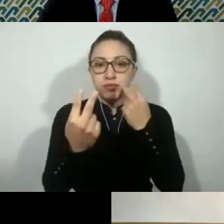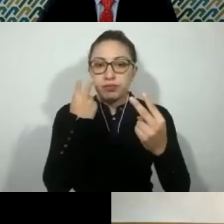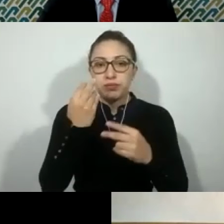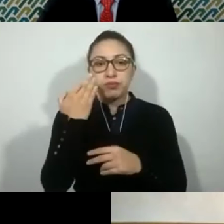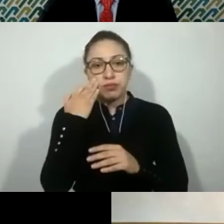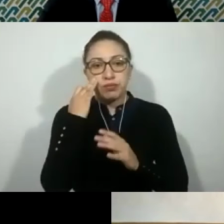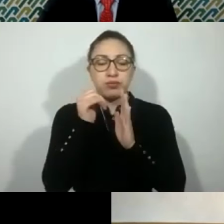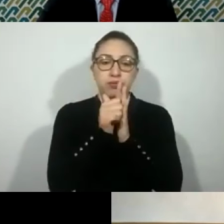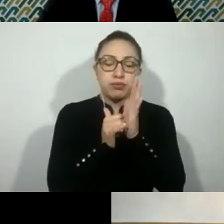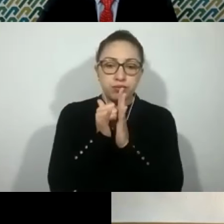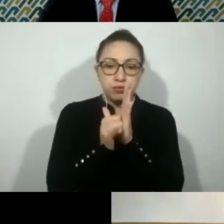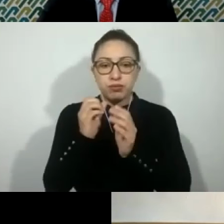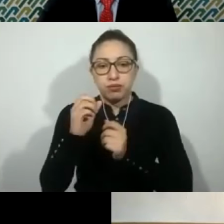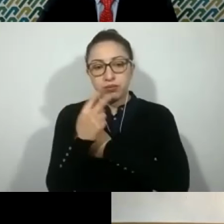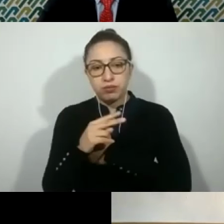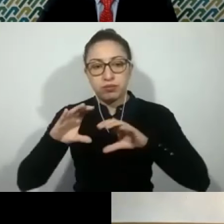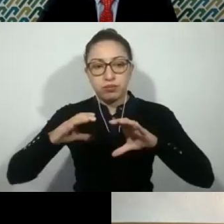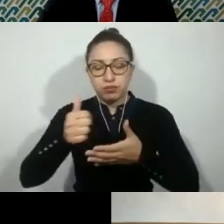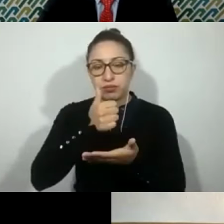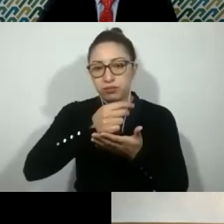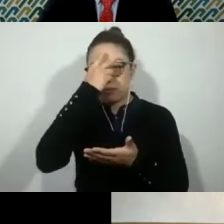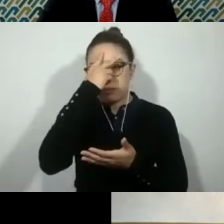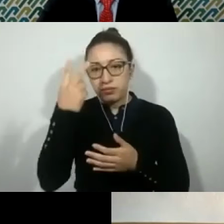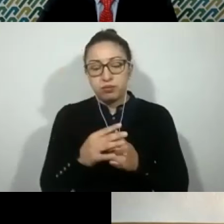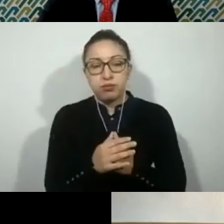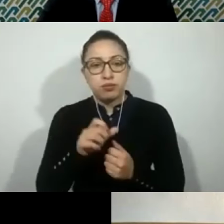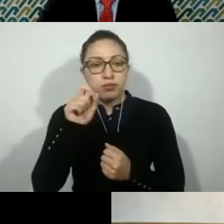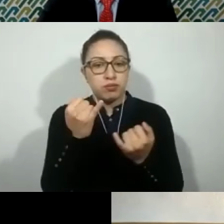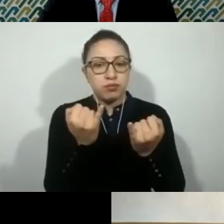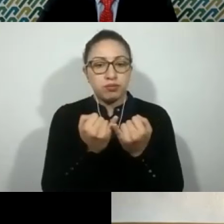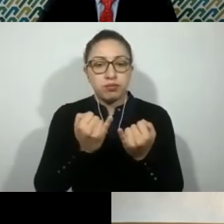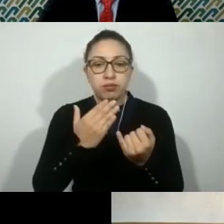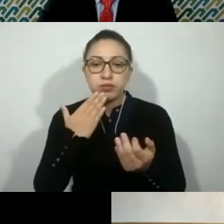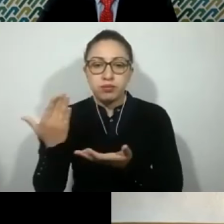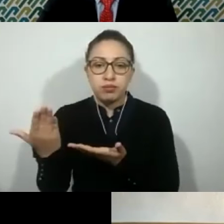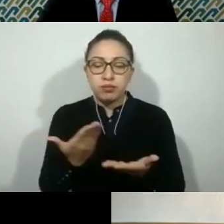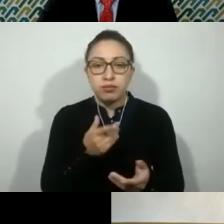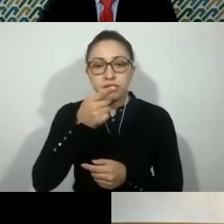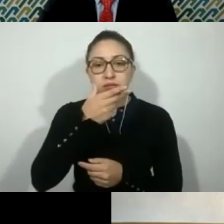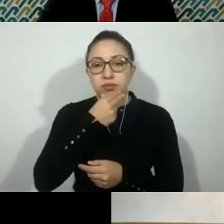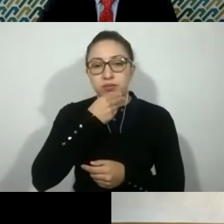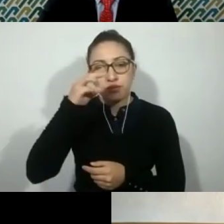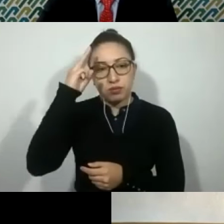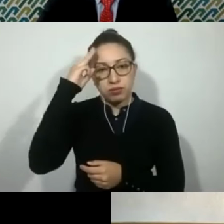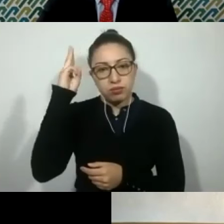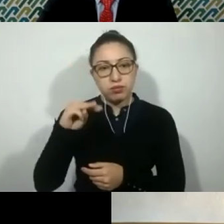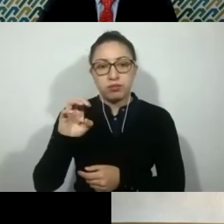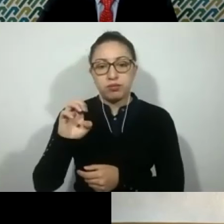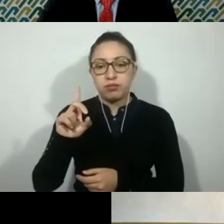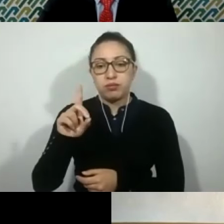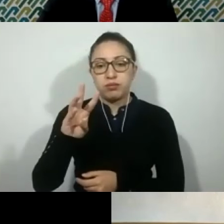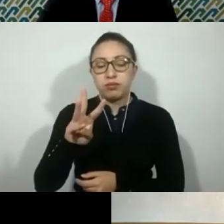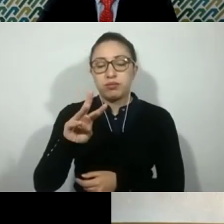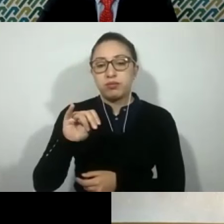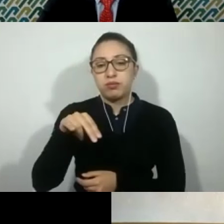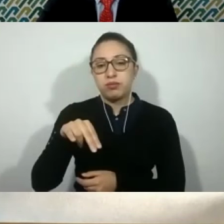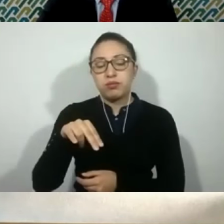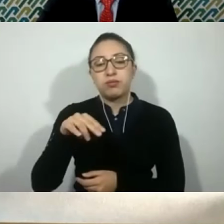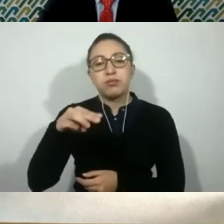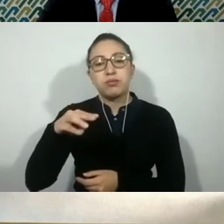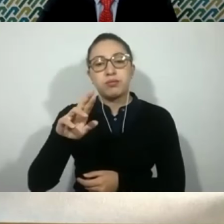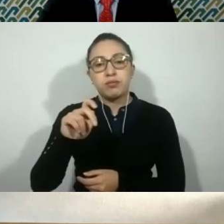compañeros legisladores y obviamente le doy la bienvenida al maestro Edwin Meraz, Procurador